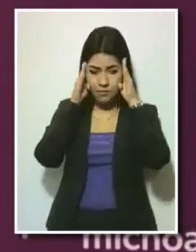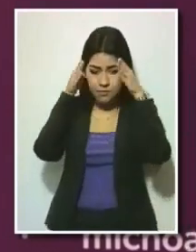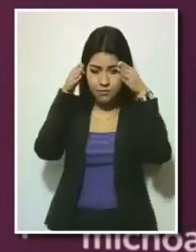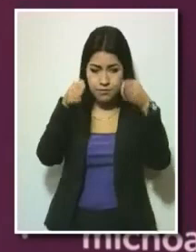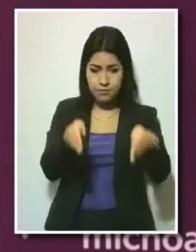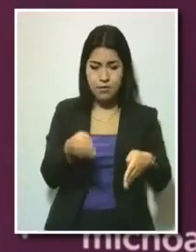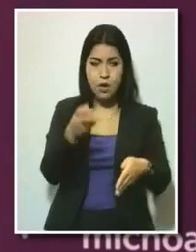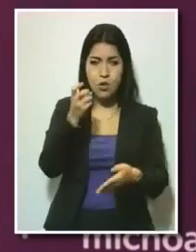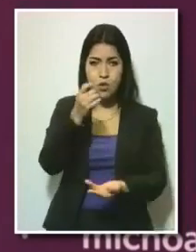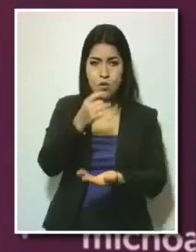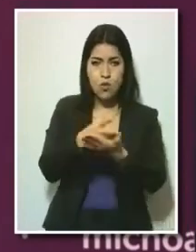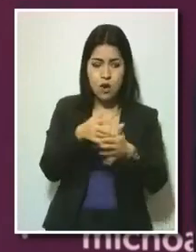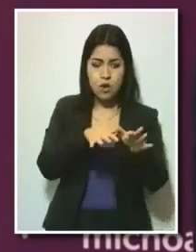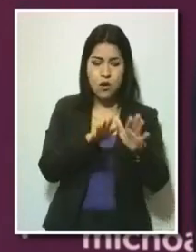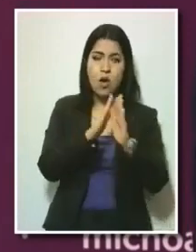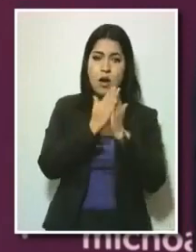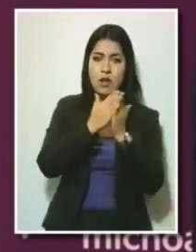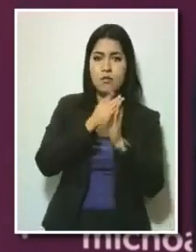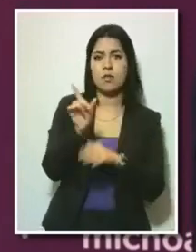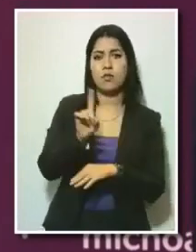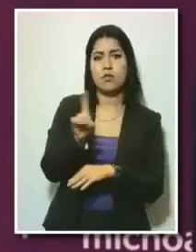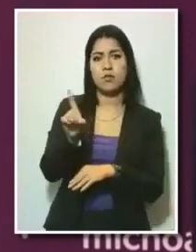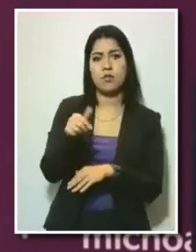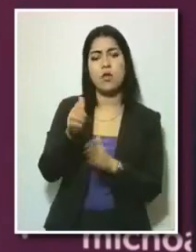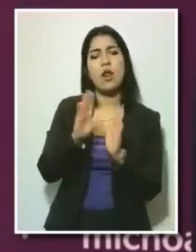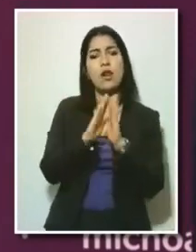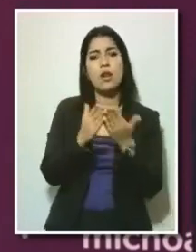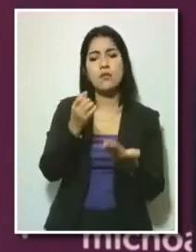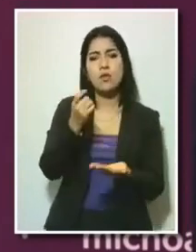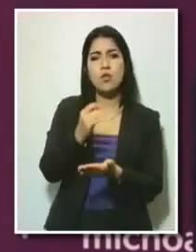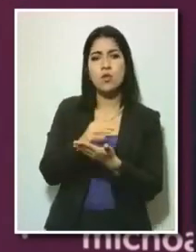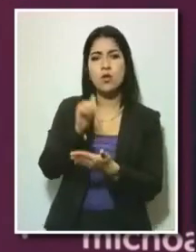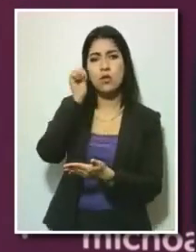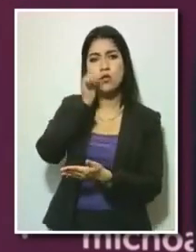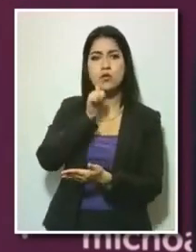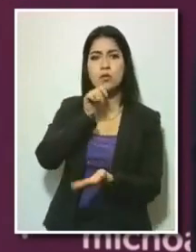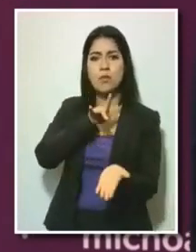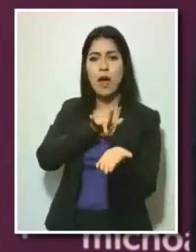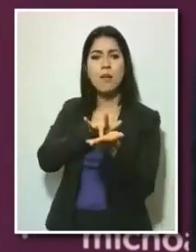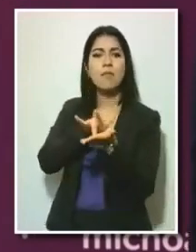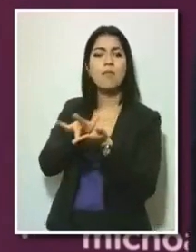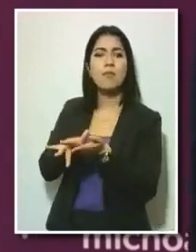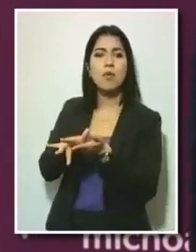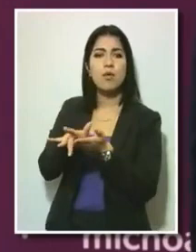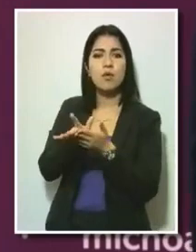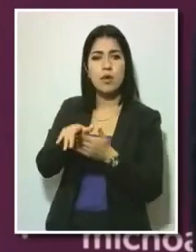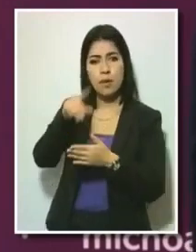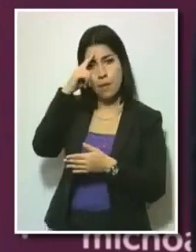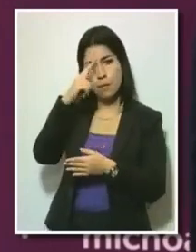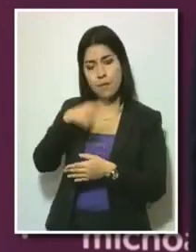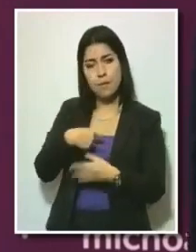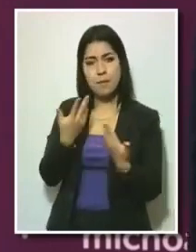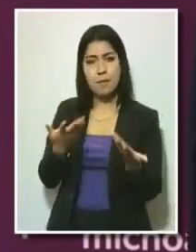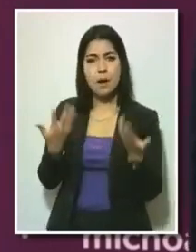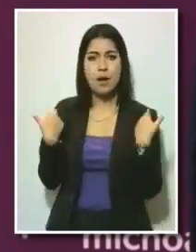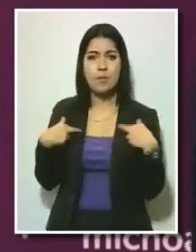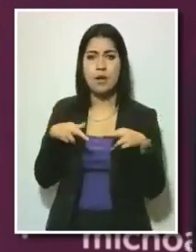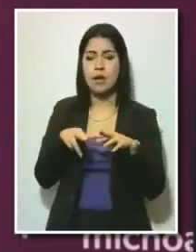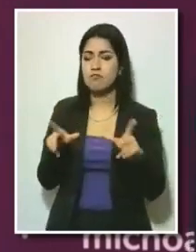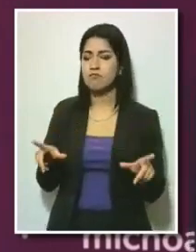libro. El libro siempre, históricamente, ha sido un apoyo y un referente didáctico para los